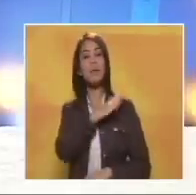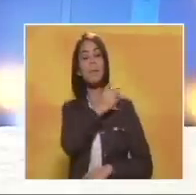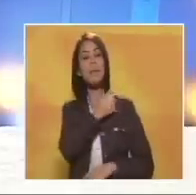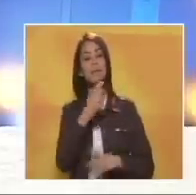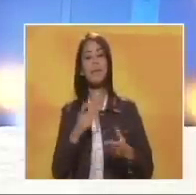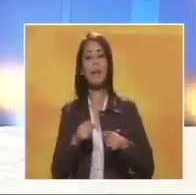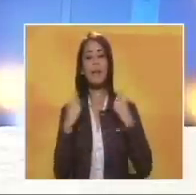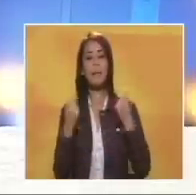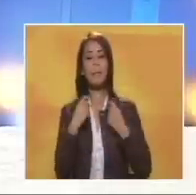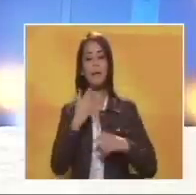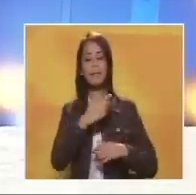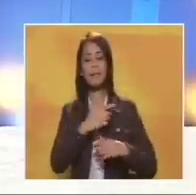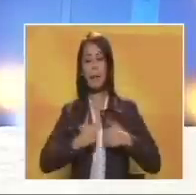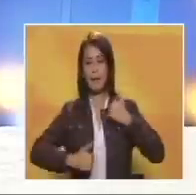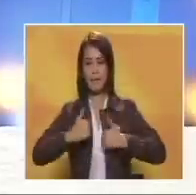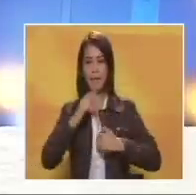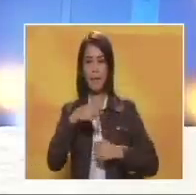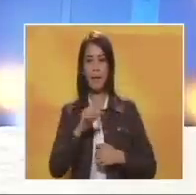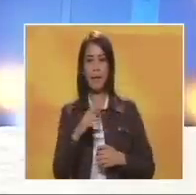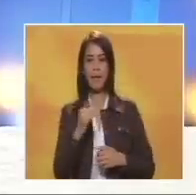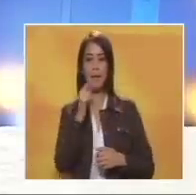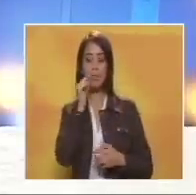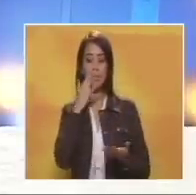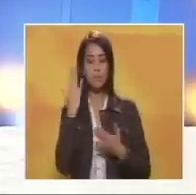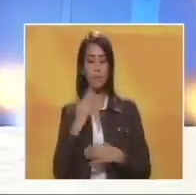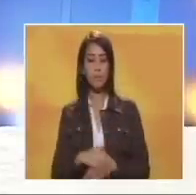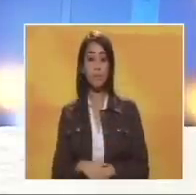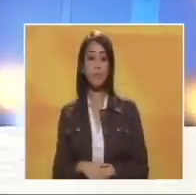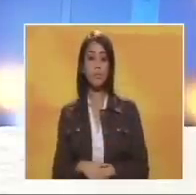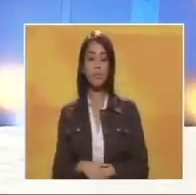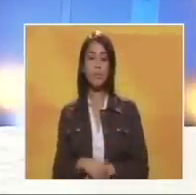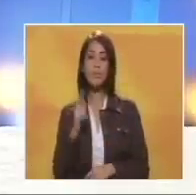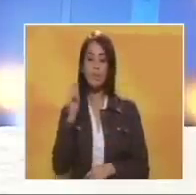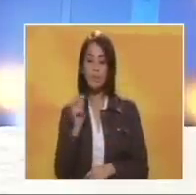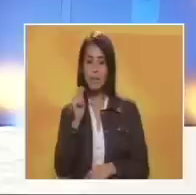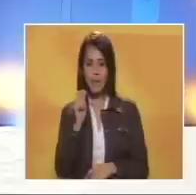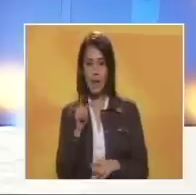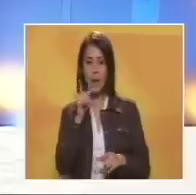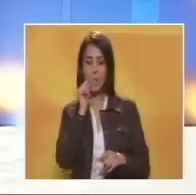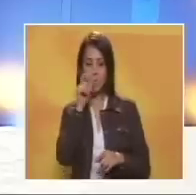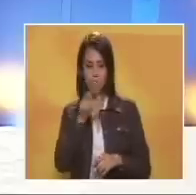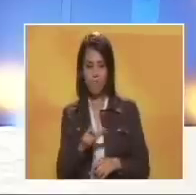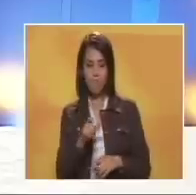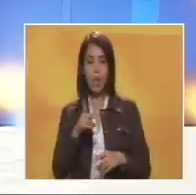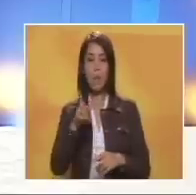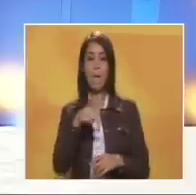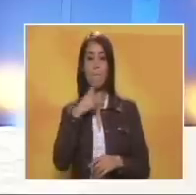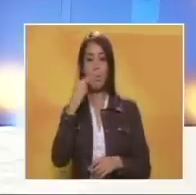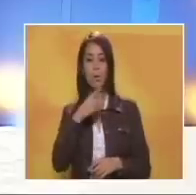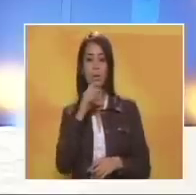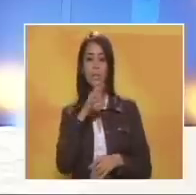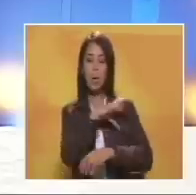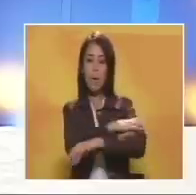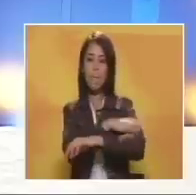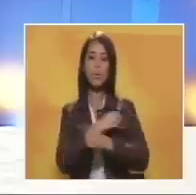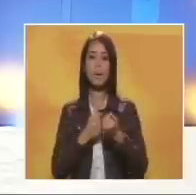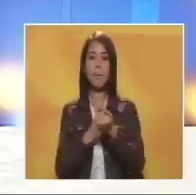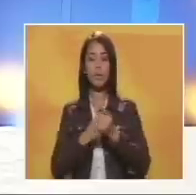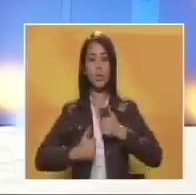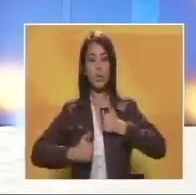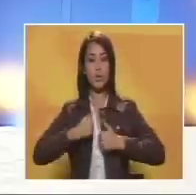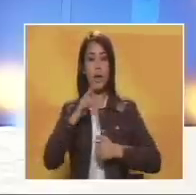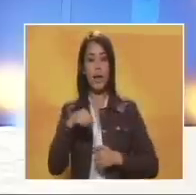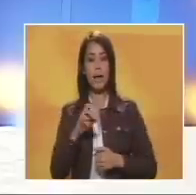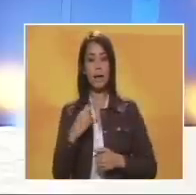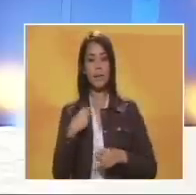candidato presidencial Henry Falcón, Claudio Fermín, aseguró que hay dirigentes de las bases de los partidos políticos de la oposición que están apoyando la candidatura de